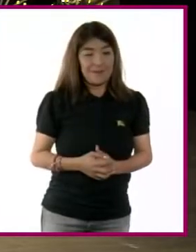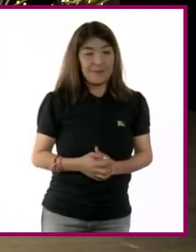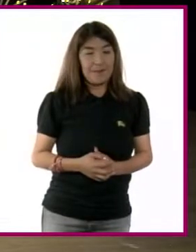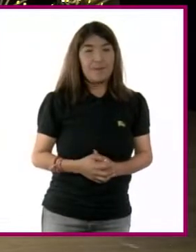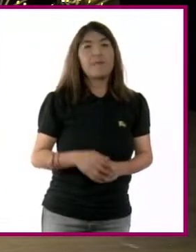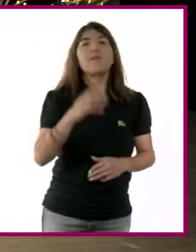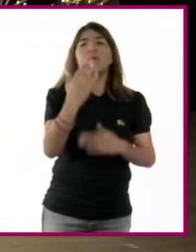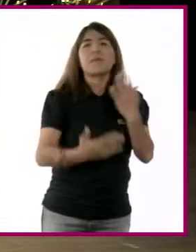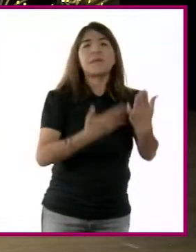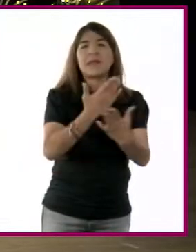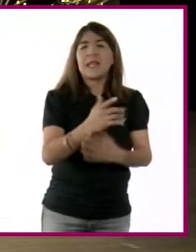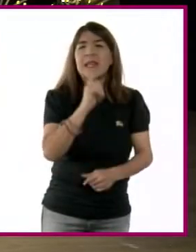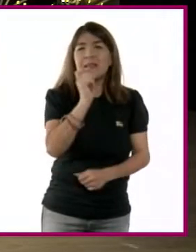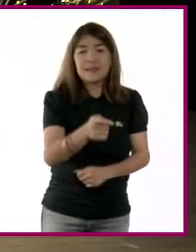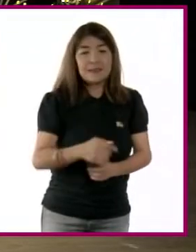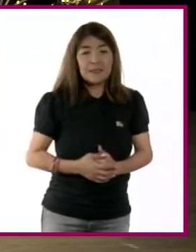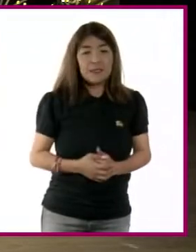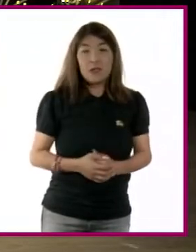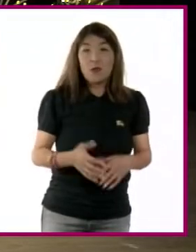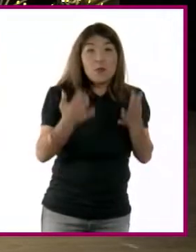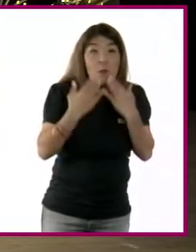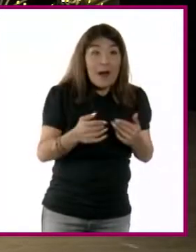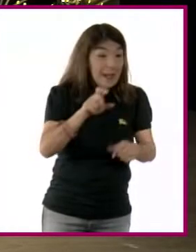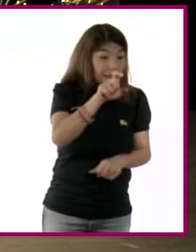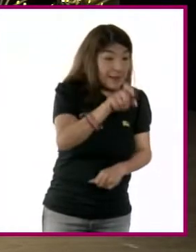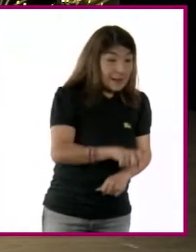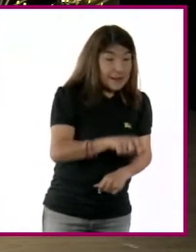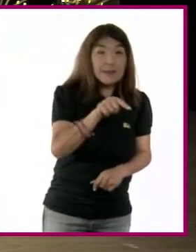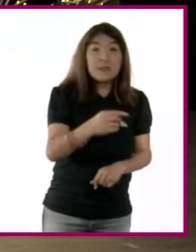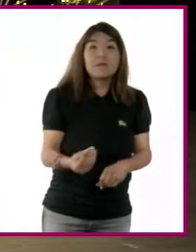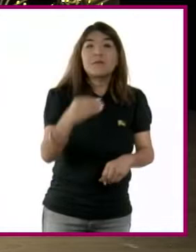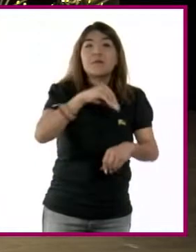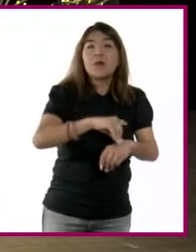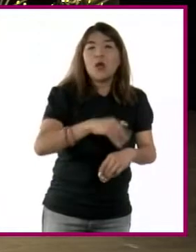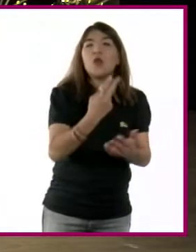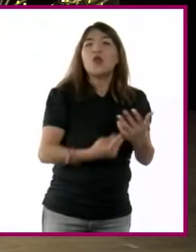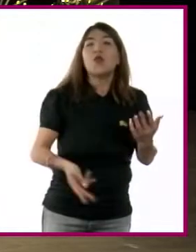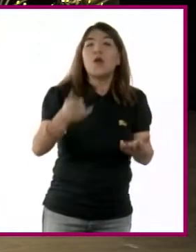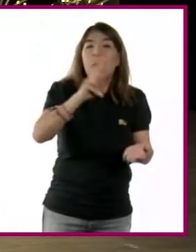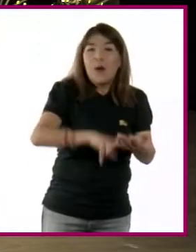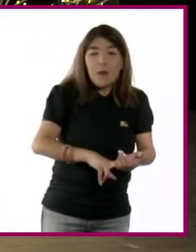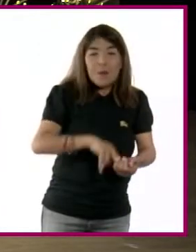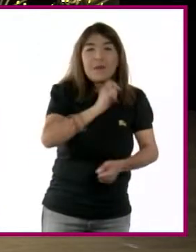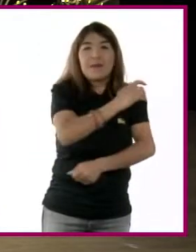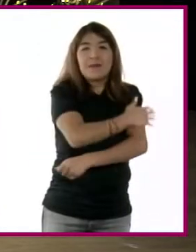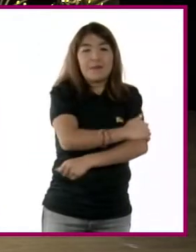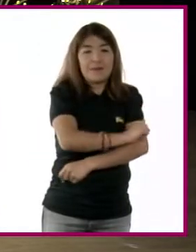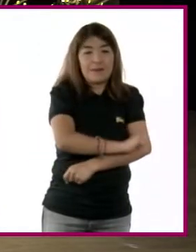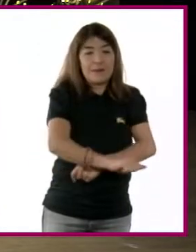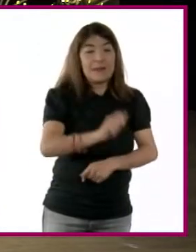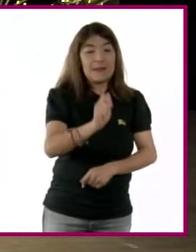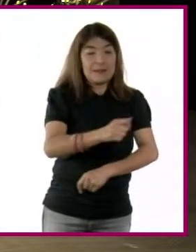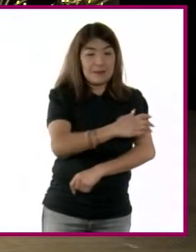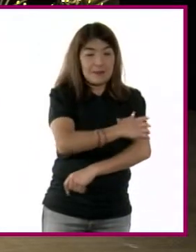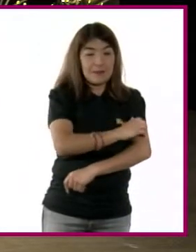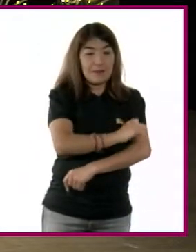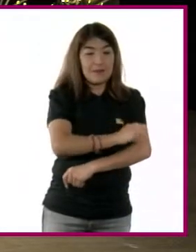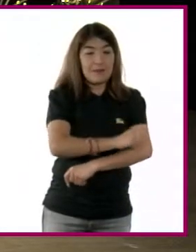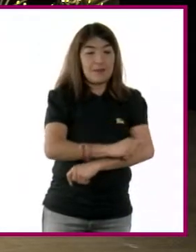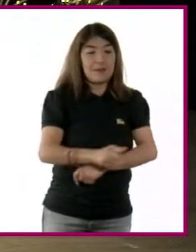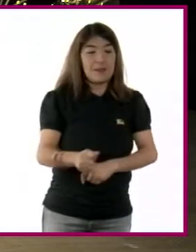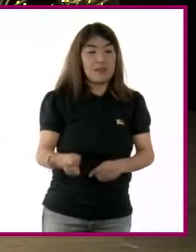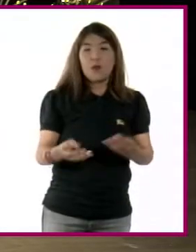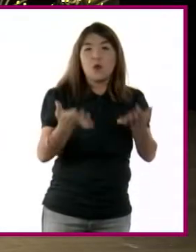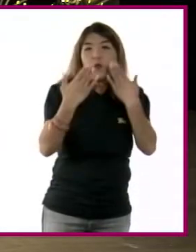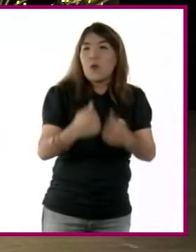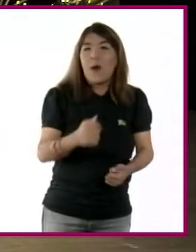la proposición no existe ningún X es una proposición doble, que equivale a las dos proposiciones no existe